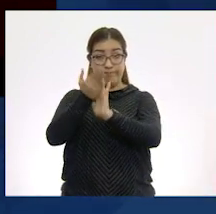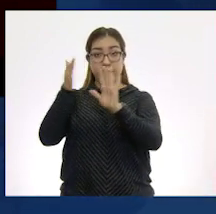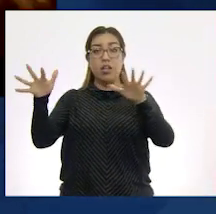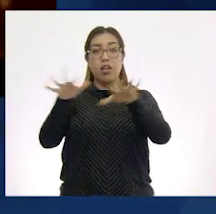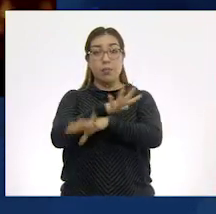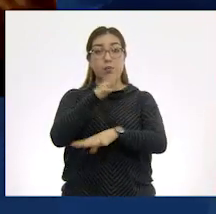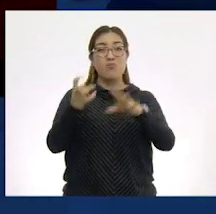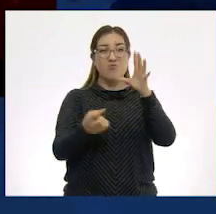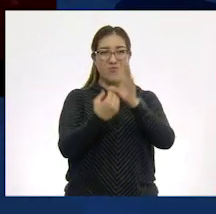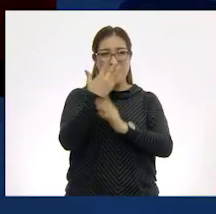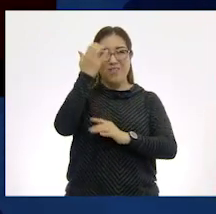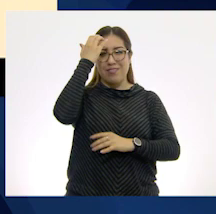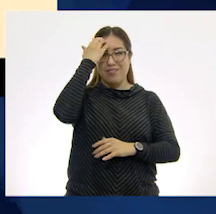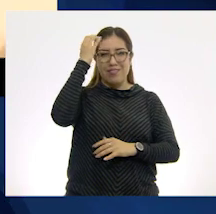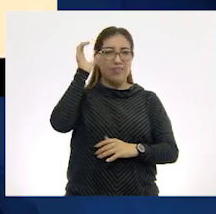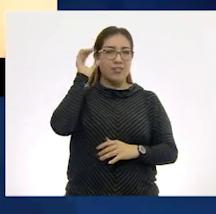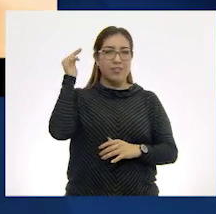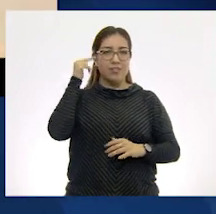Muralla China.